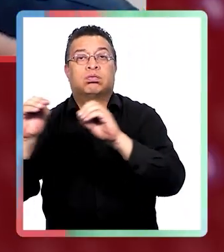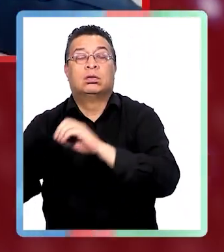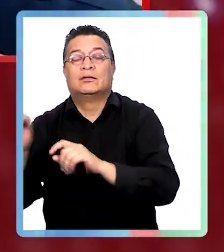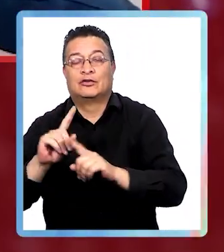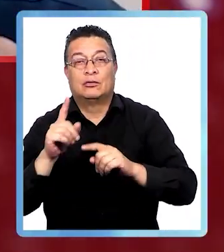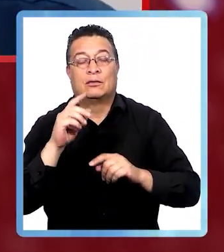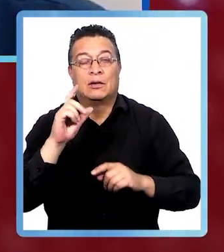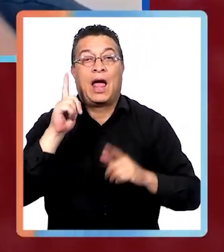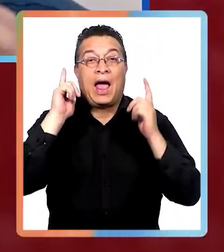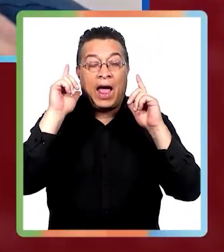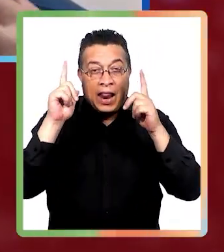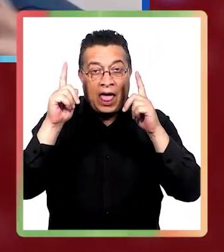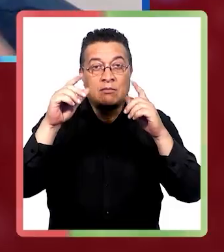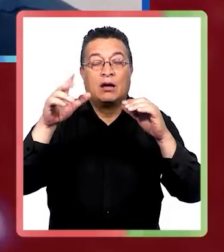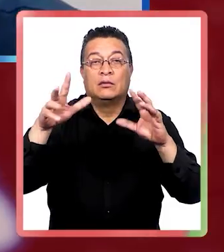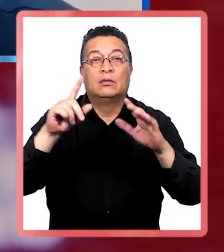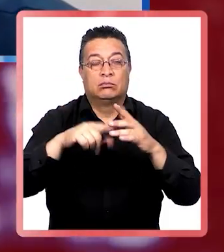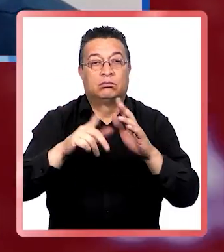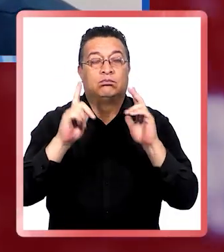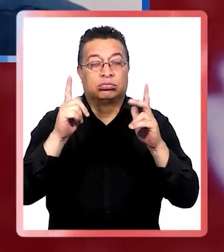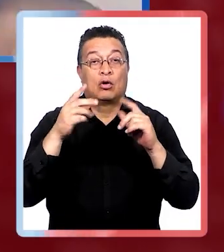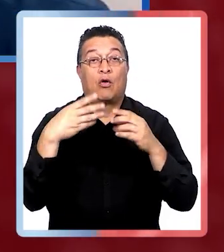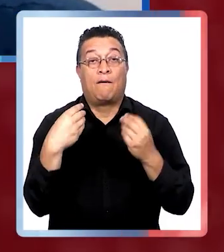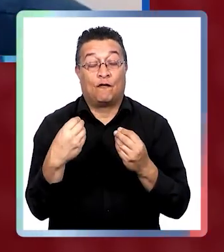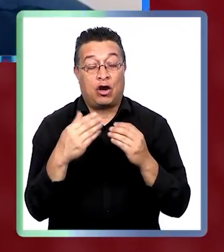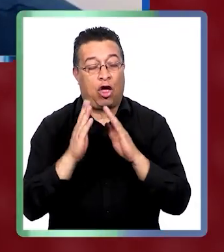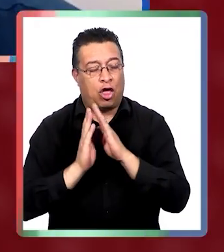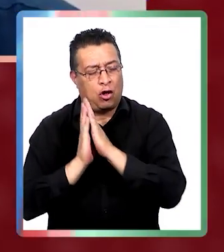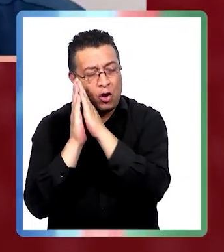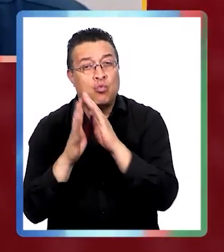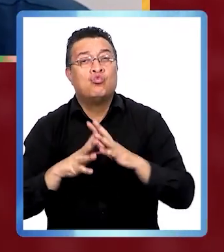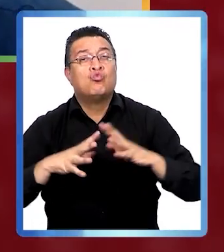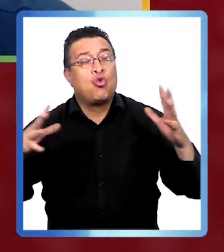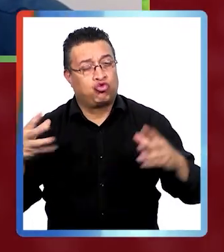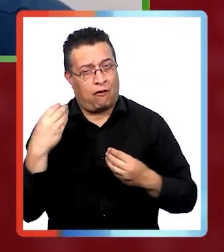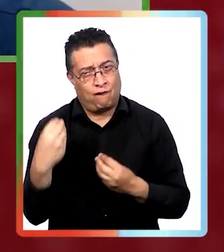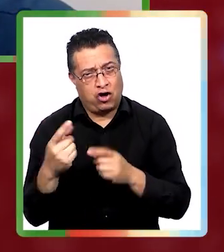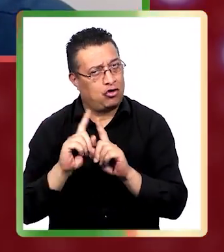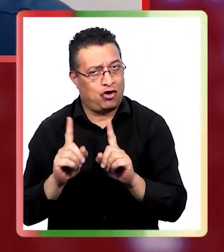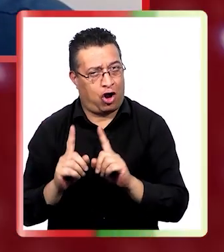pasarse demasiado y también poner alarma despertador porque no es bueno sobredormir.